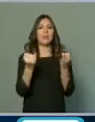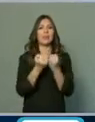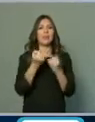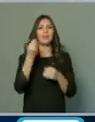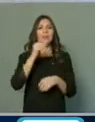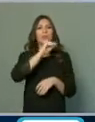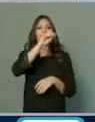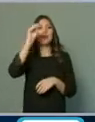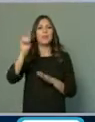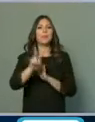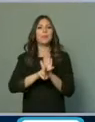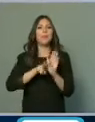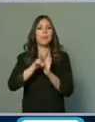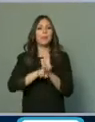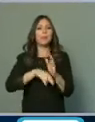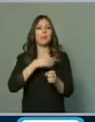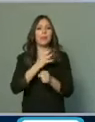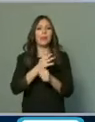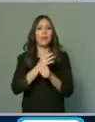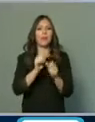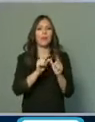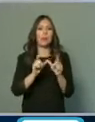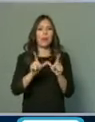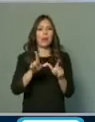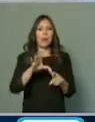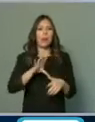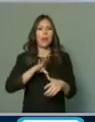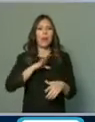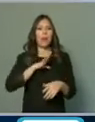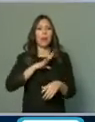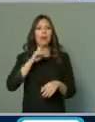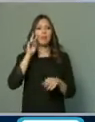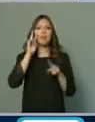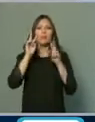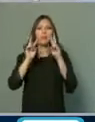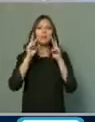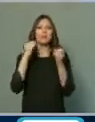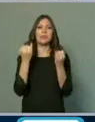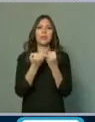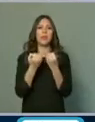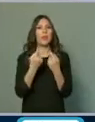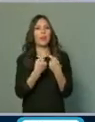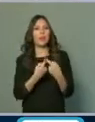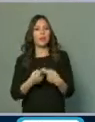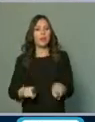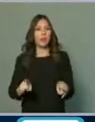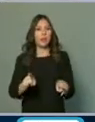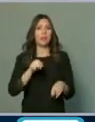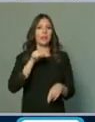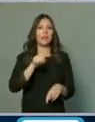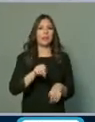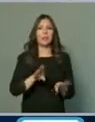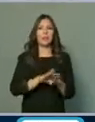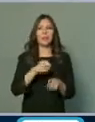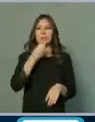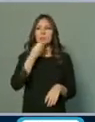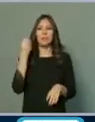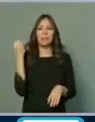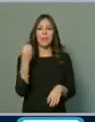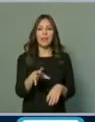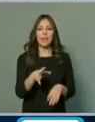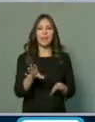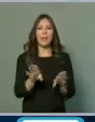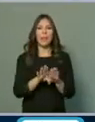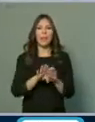todos estos videos que están pasando en este momento, tienen una propuesta visual que también es diferente, que está Exacto. fresca y que tiene